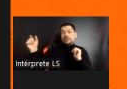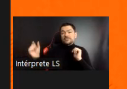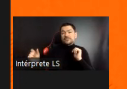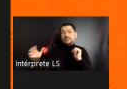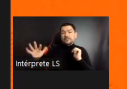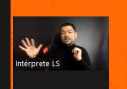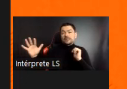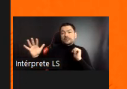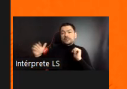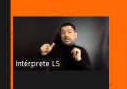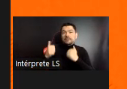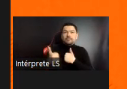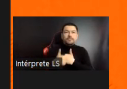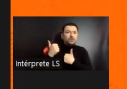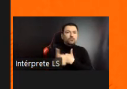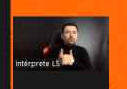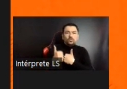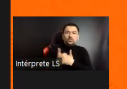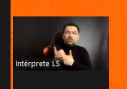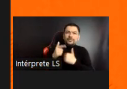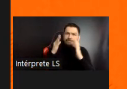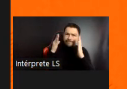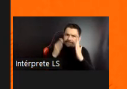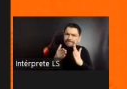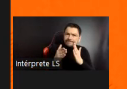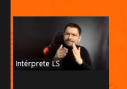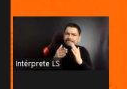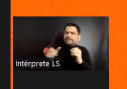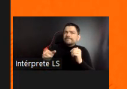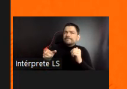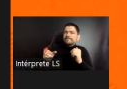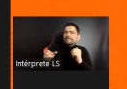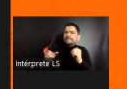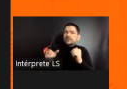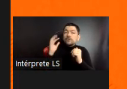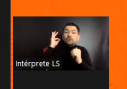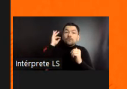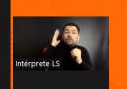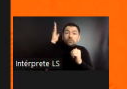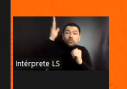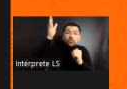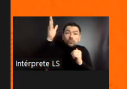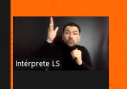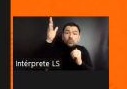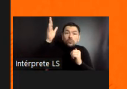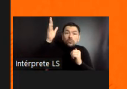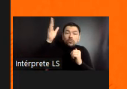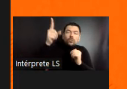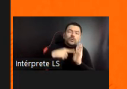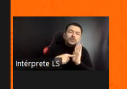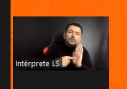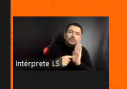abordarlo de manera específica. En el futuro, trabajaremos con nuestros colegas en la interpretación de datos y en el entender